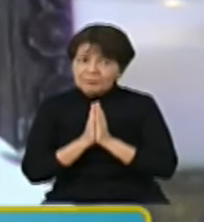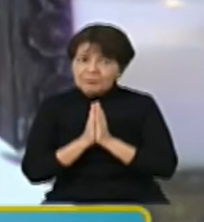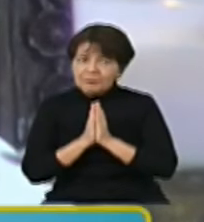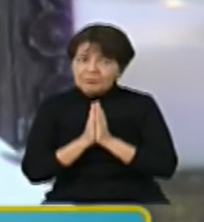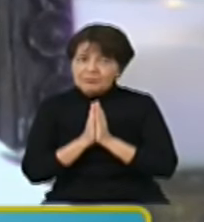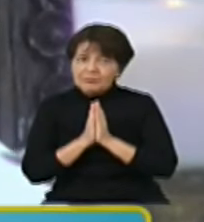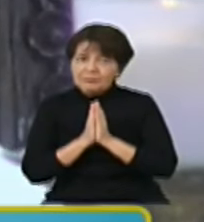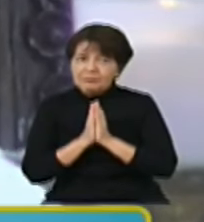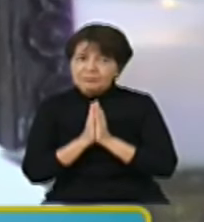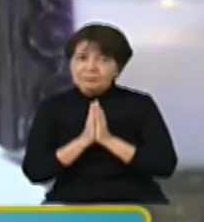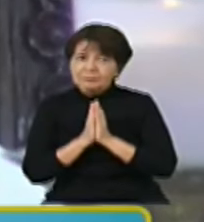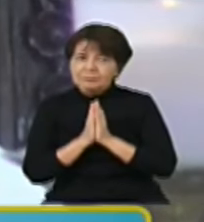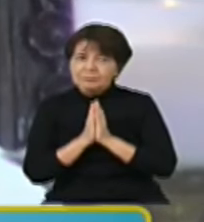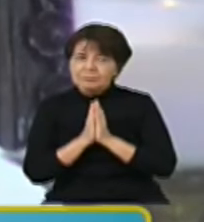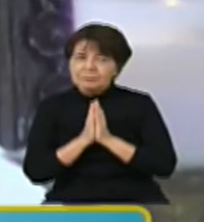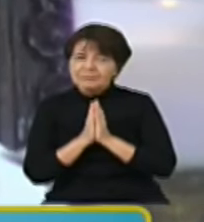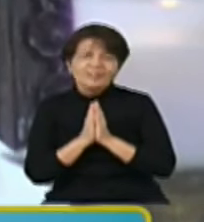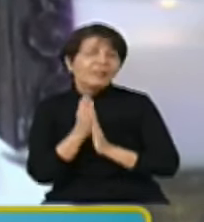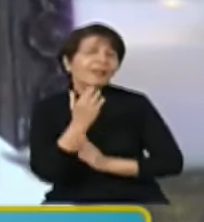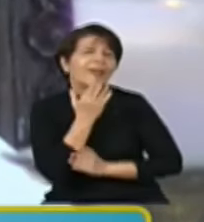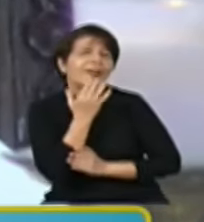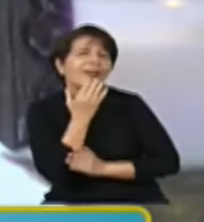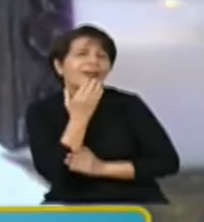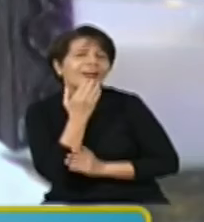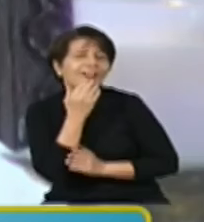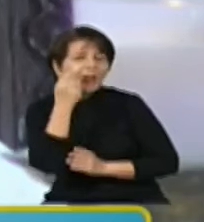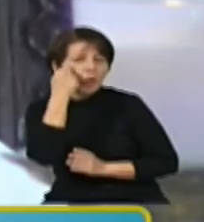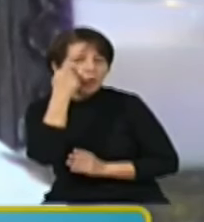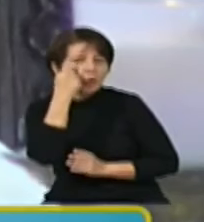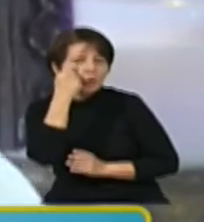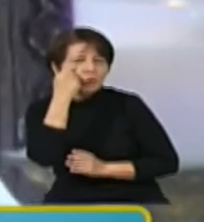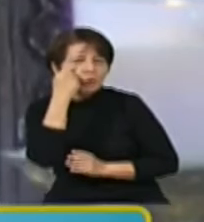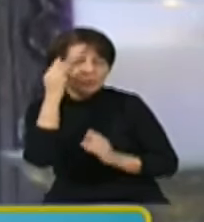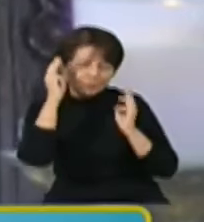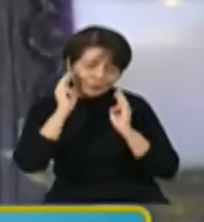color son los ojos de la Virgen de Suyapa?